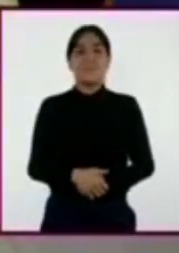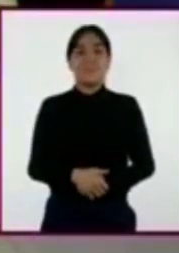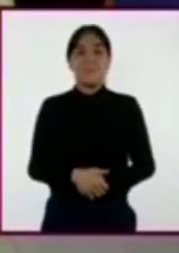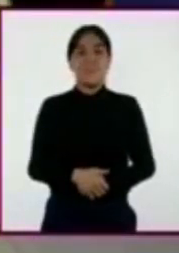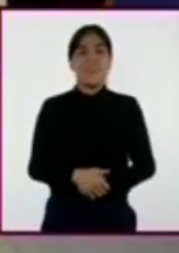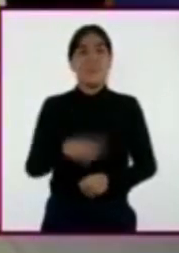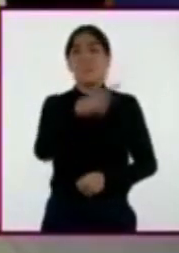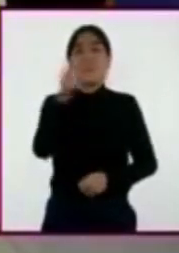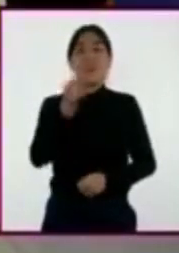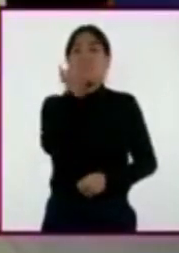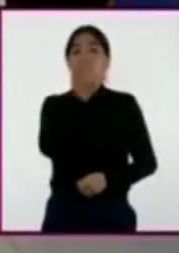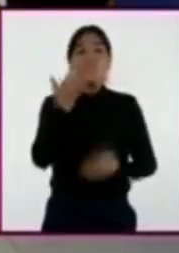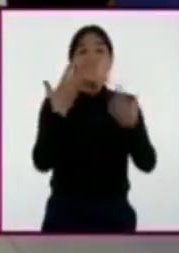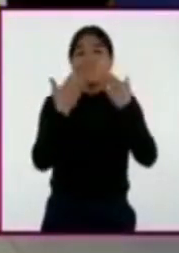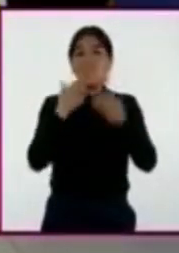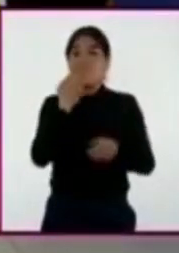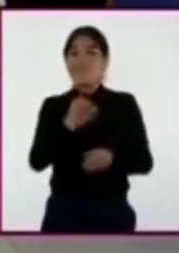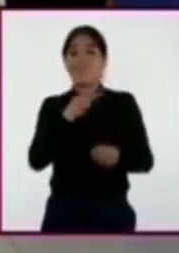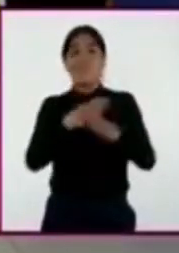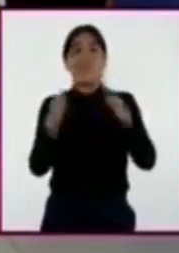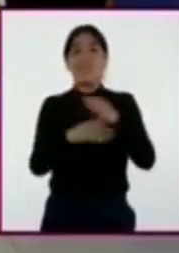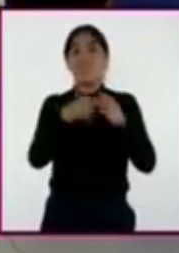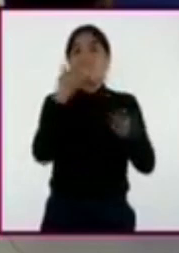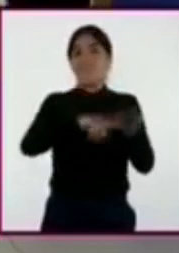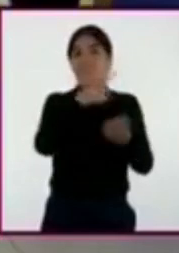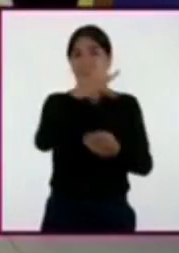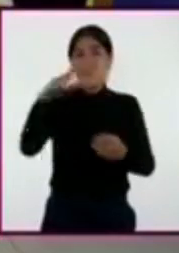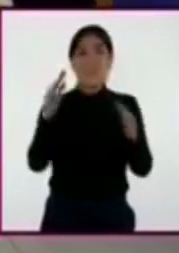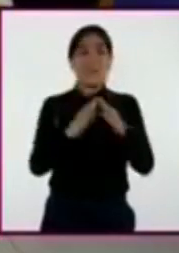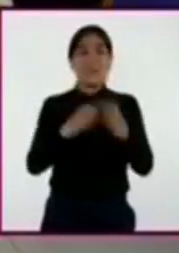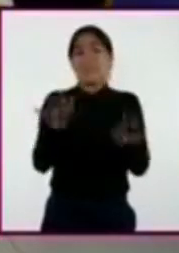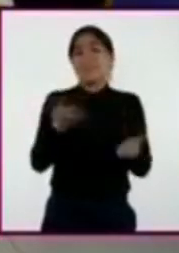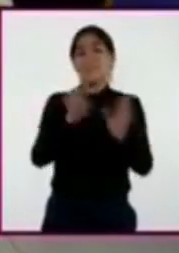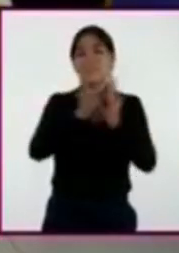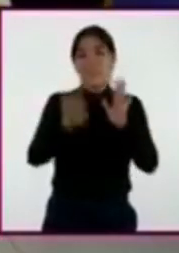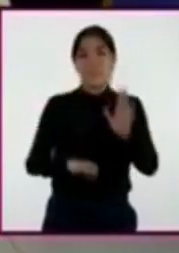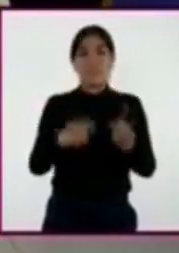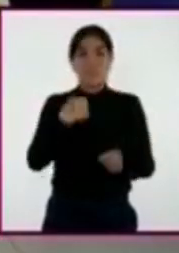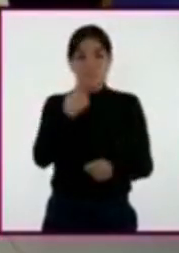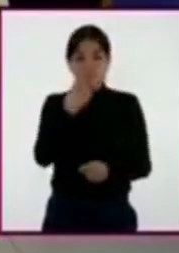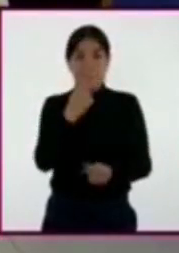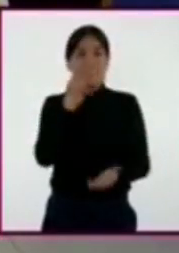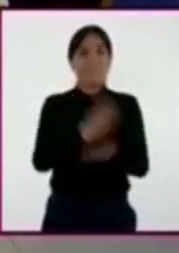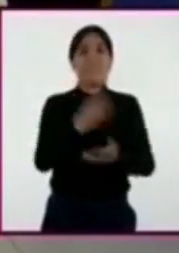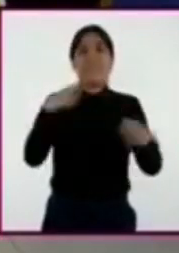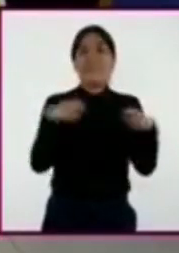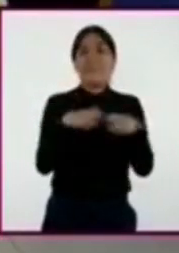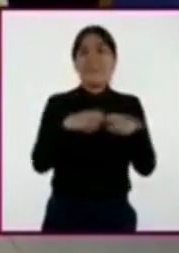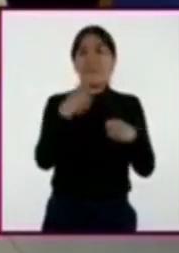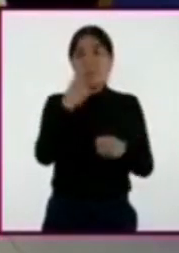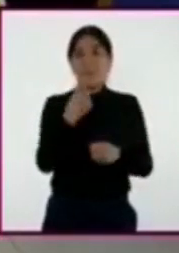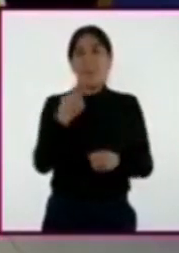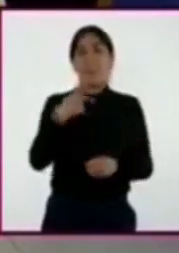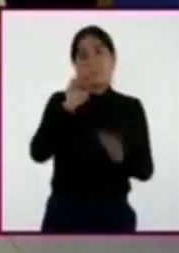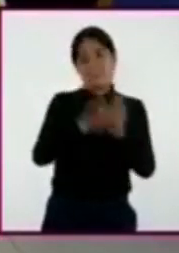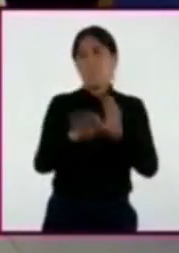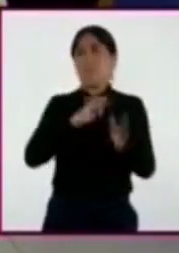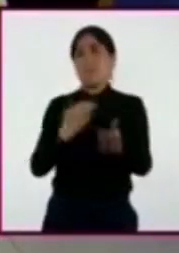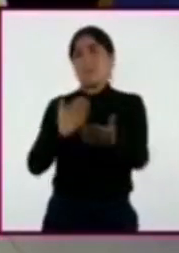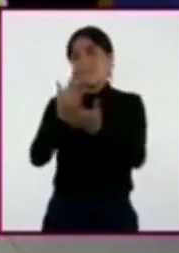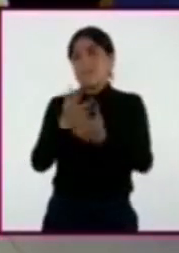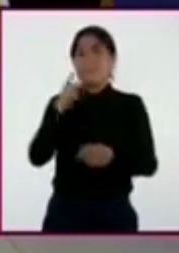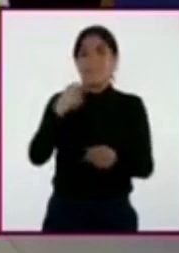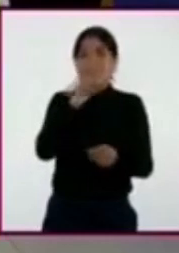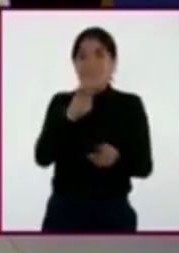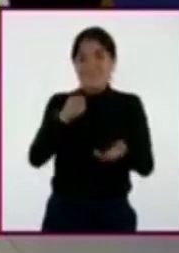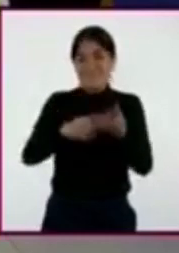¿Y si los alumnos no cuentan con estos materiales en casa? Por ejemplo, yo solamente tengo unos tenis, pero le pido a mi prima que también vive